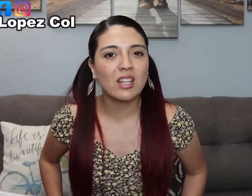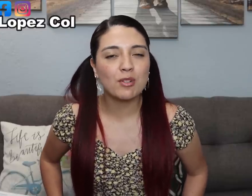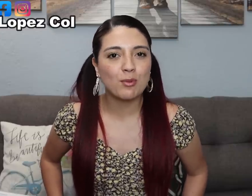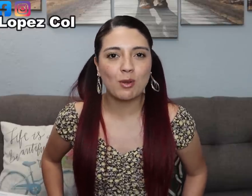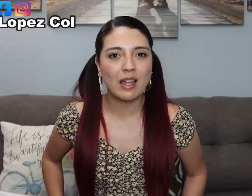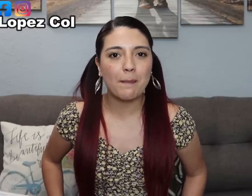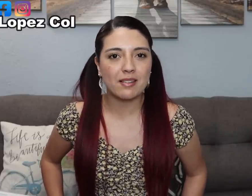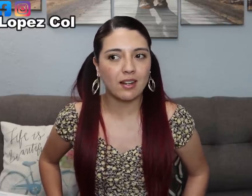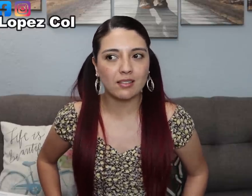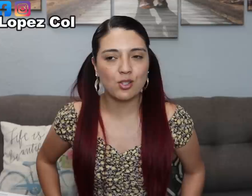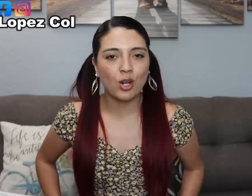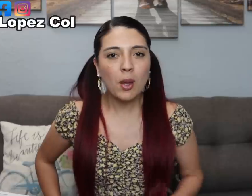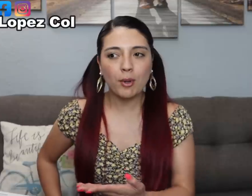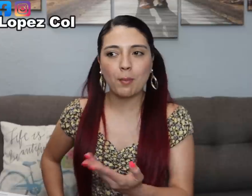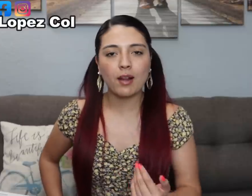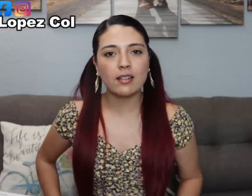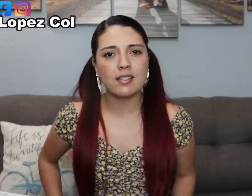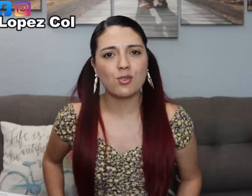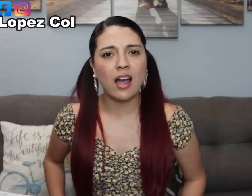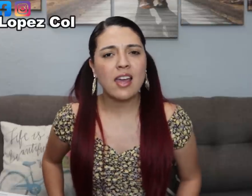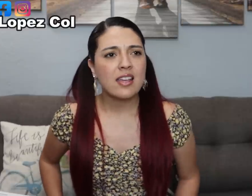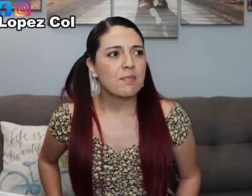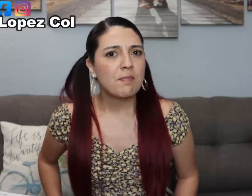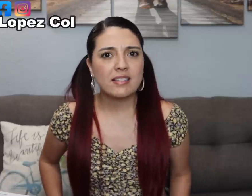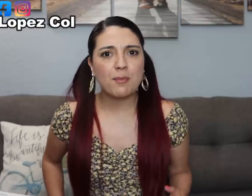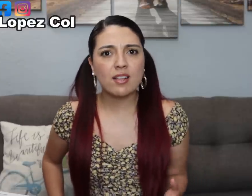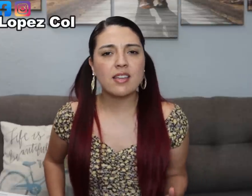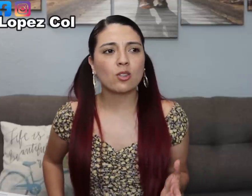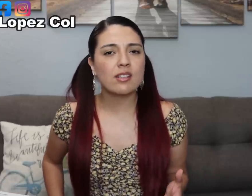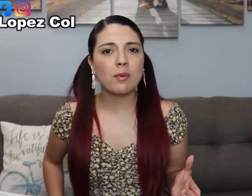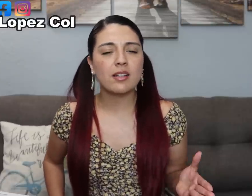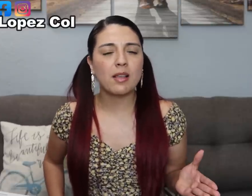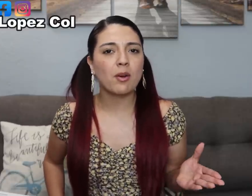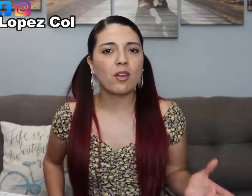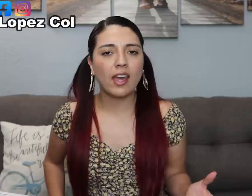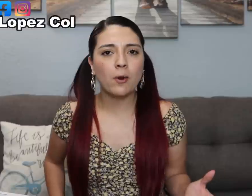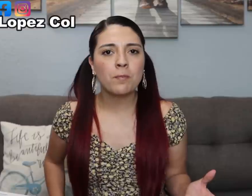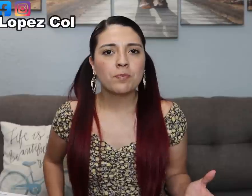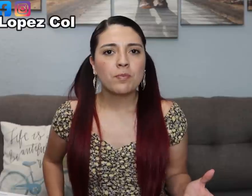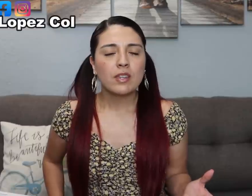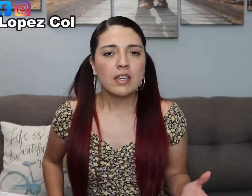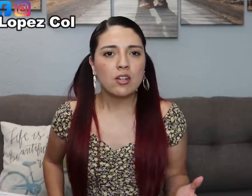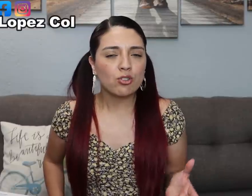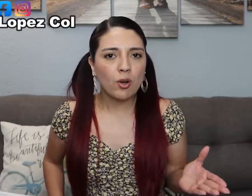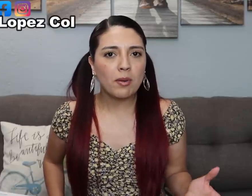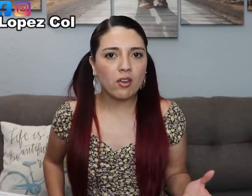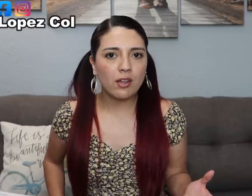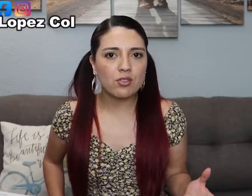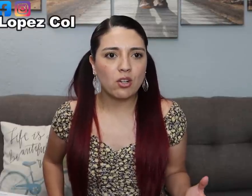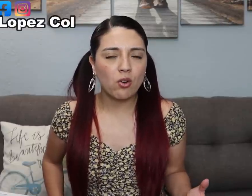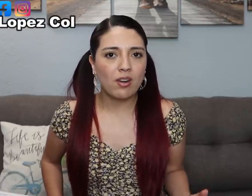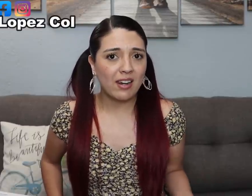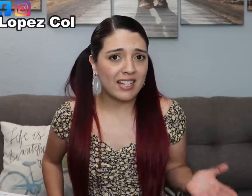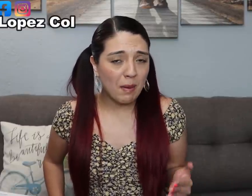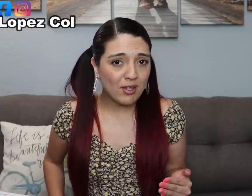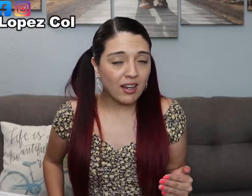antes no teníamos la posibilidad de prestarle atención. Por ejemplo, acá dice, o sea, estamos haciendo este bloqueo, y no solo el bloqueo,